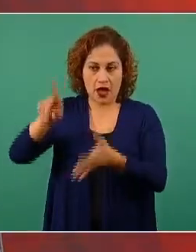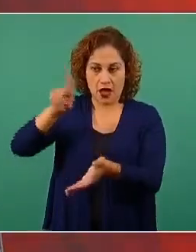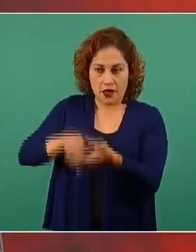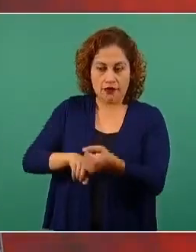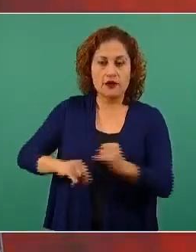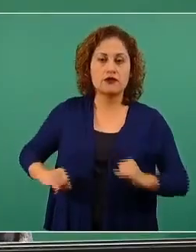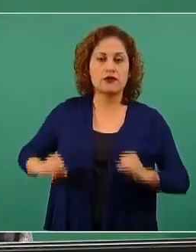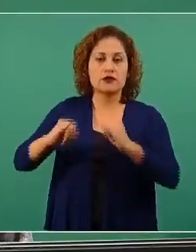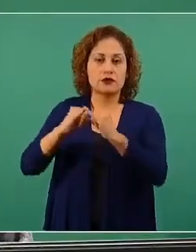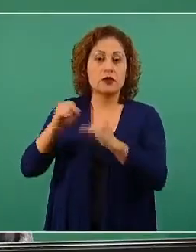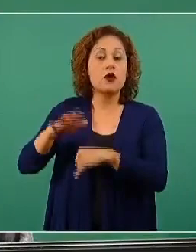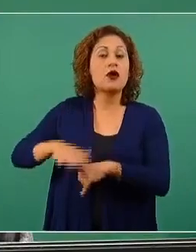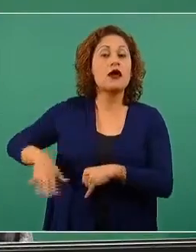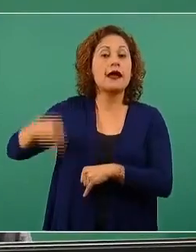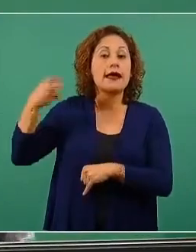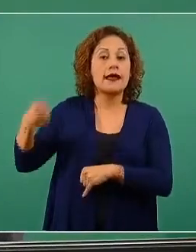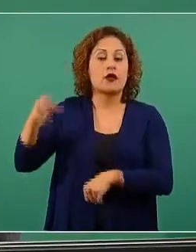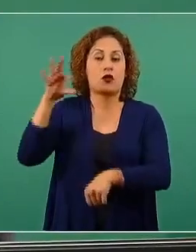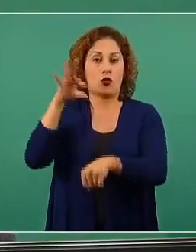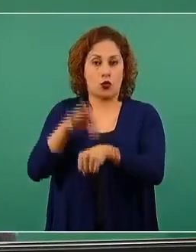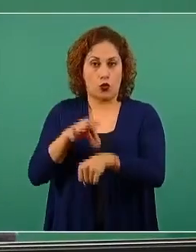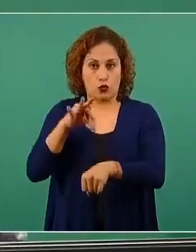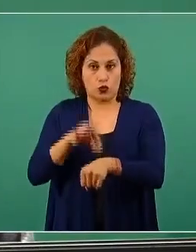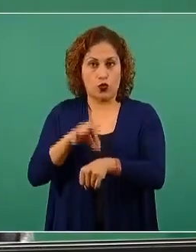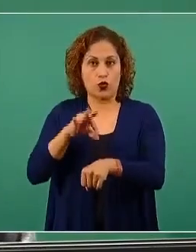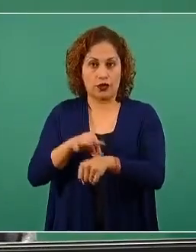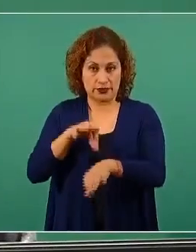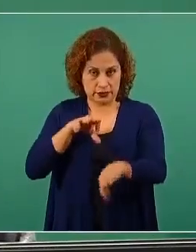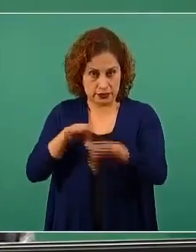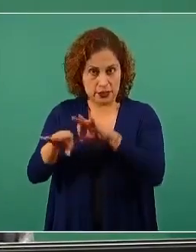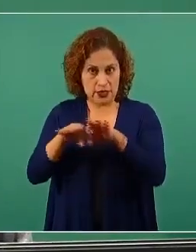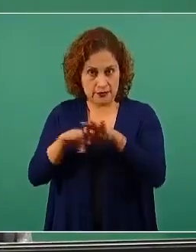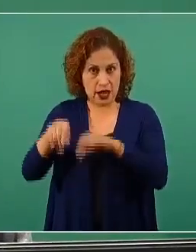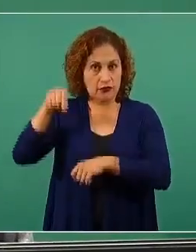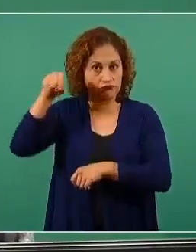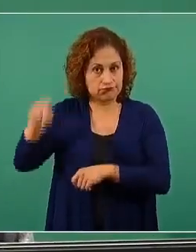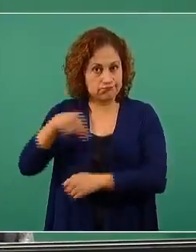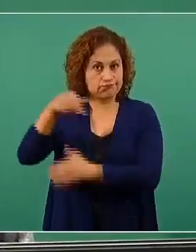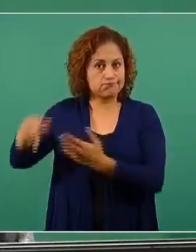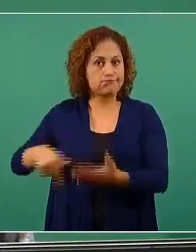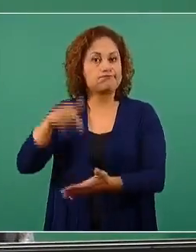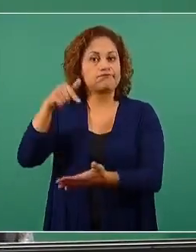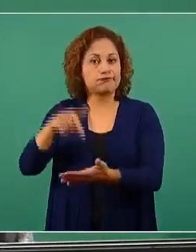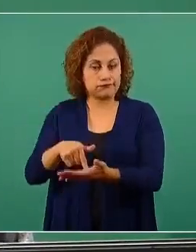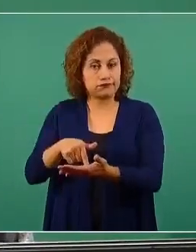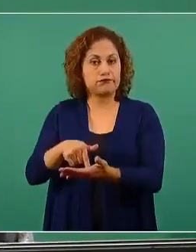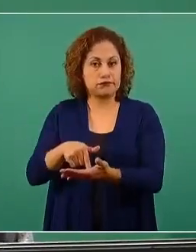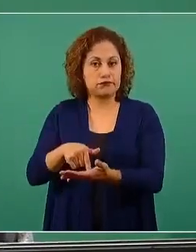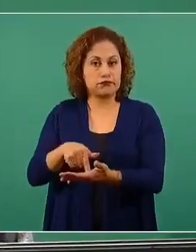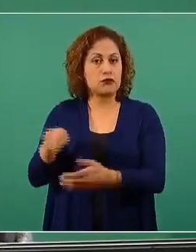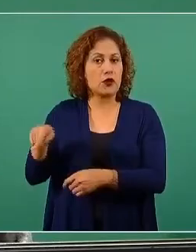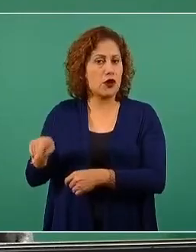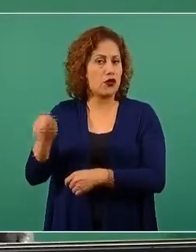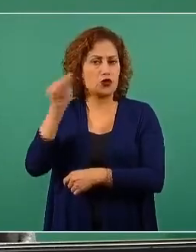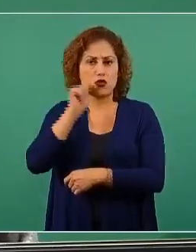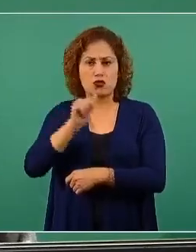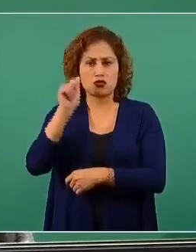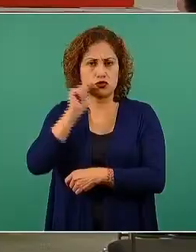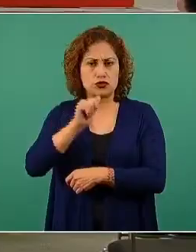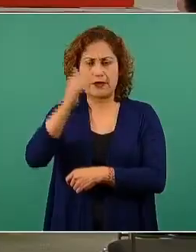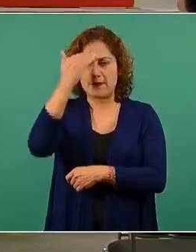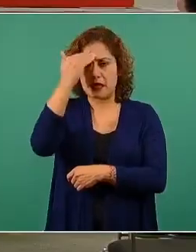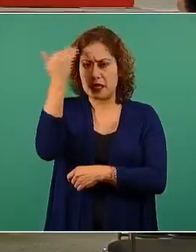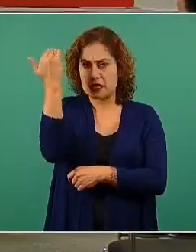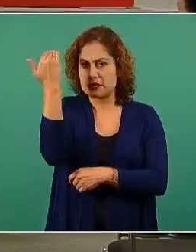que están en esta unidad de manera específica, y están entrenadas y entrenados o en proceso de